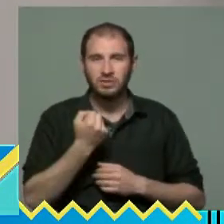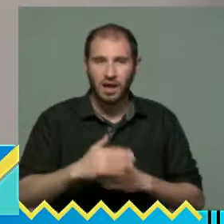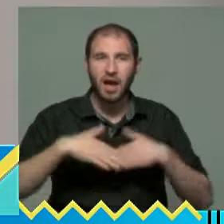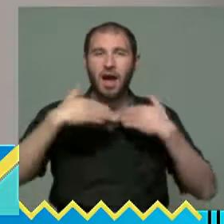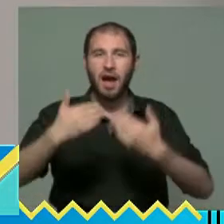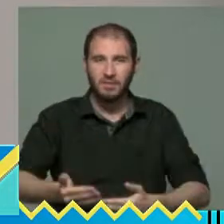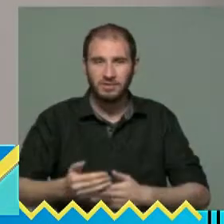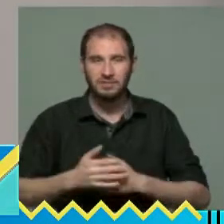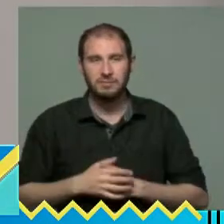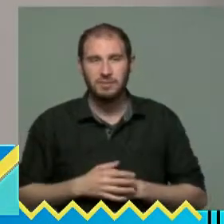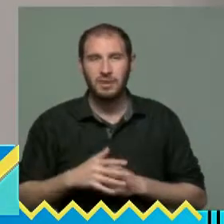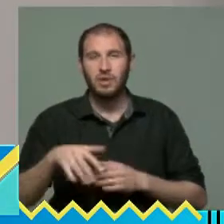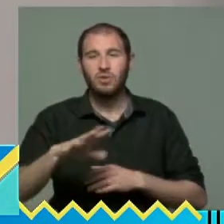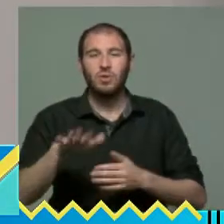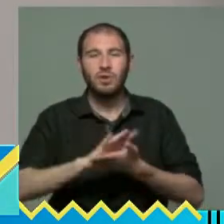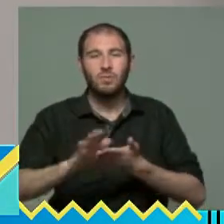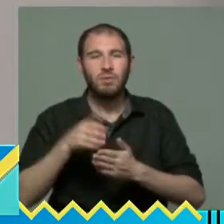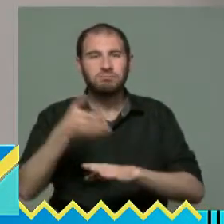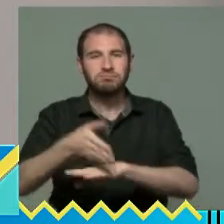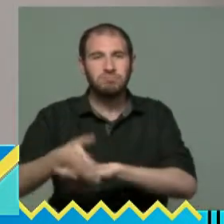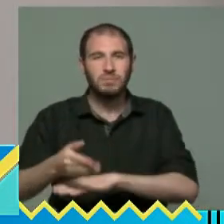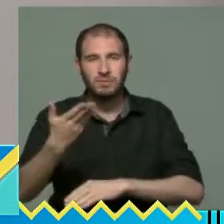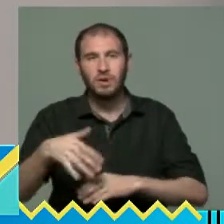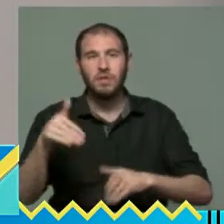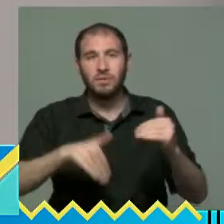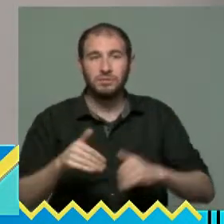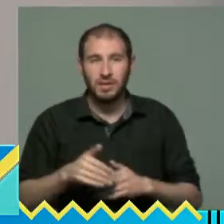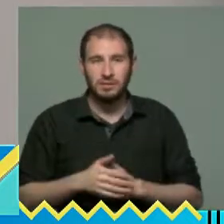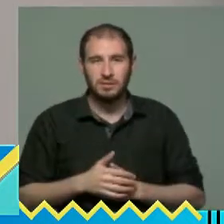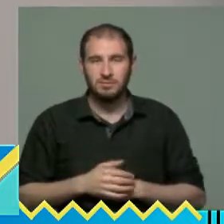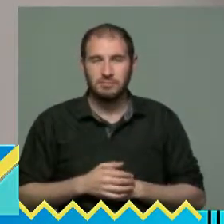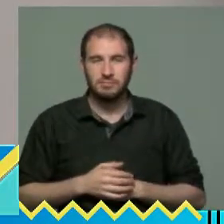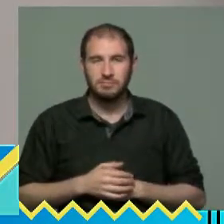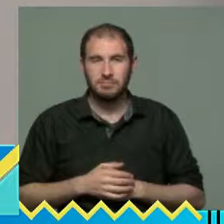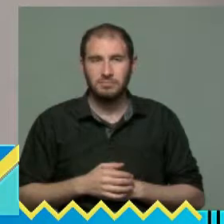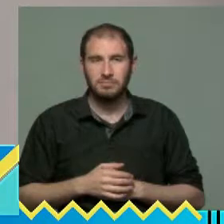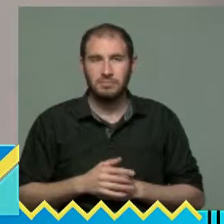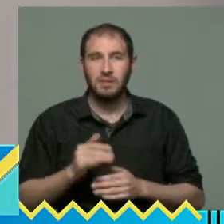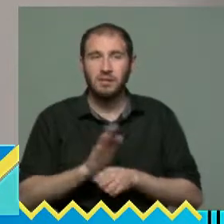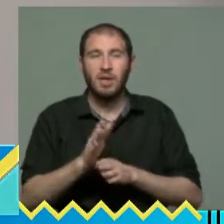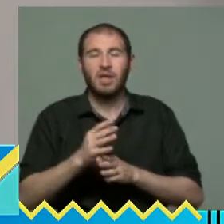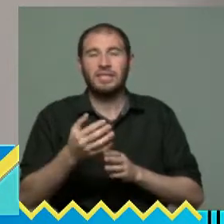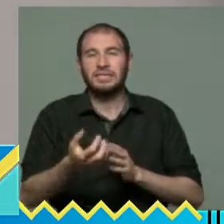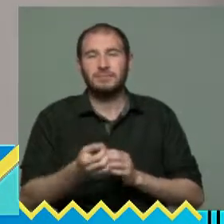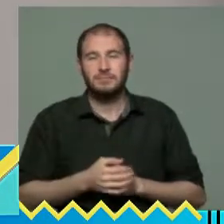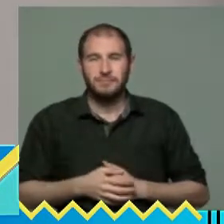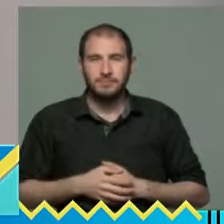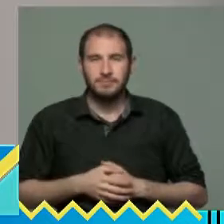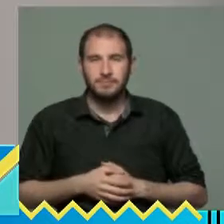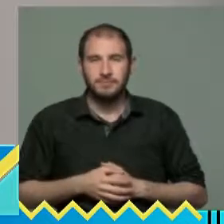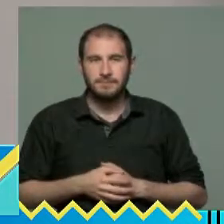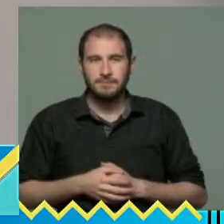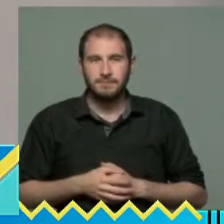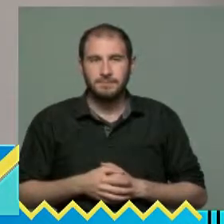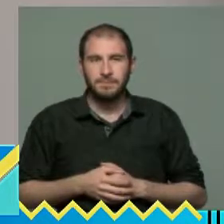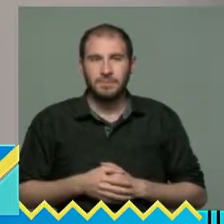avanzar sobre nuevos sectores, por lo menos de votantes, o no sustancialmente, lo cual no le quita